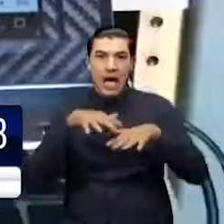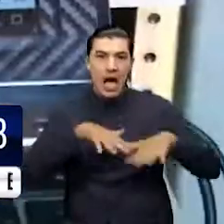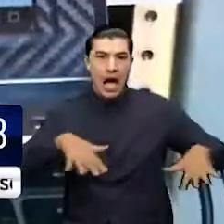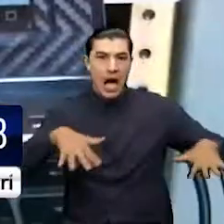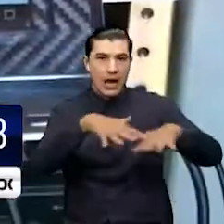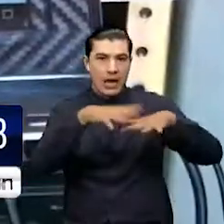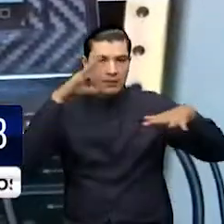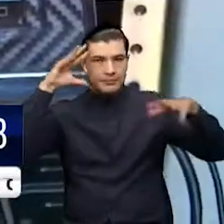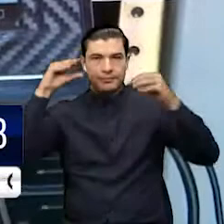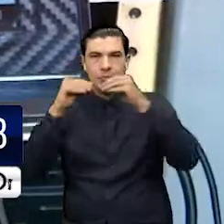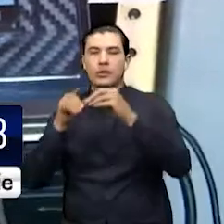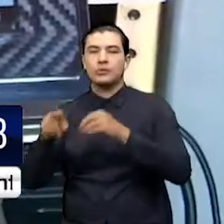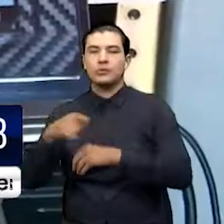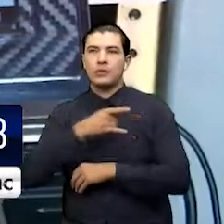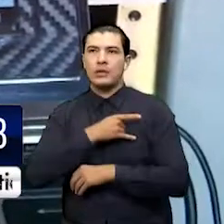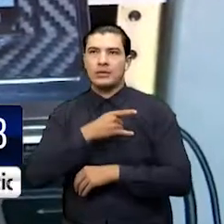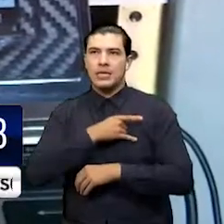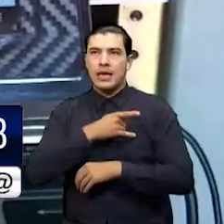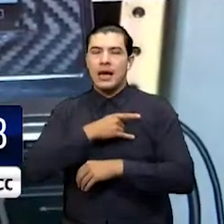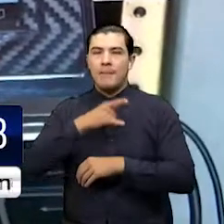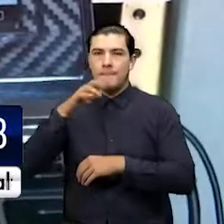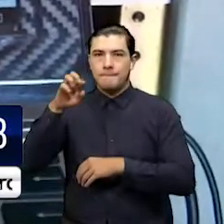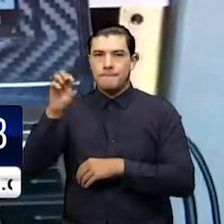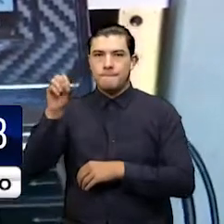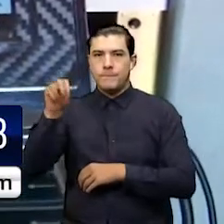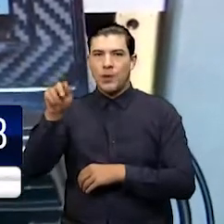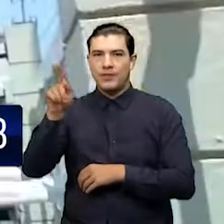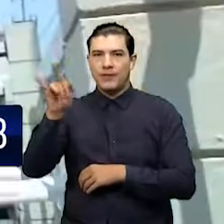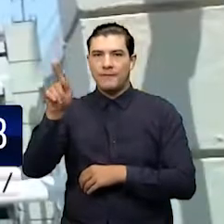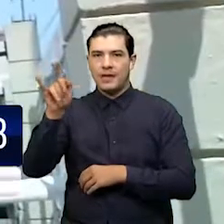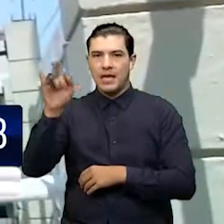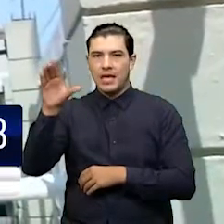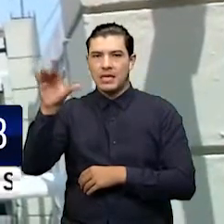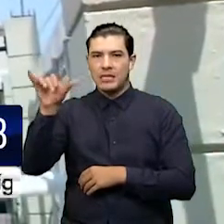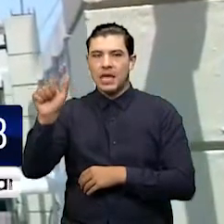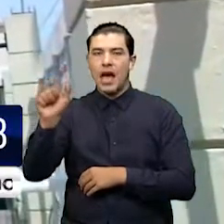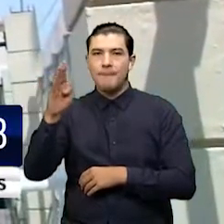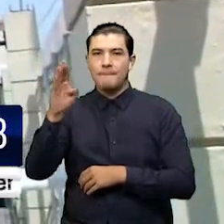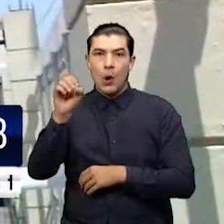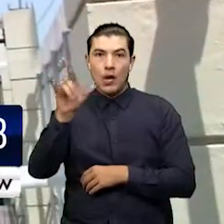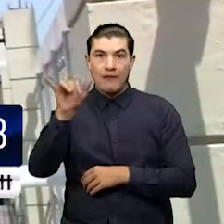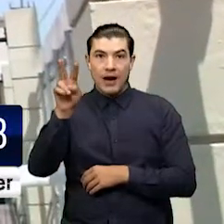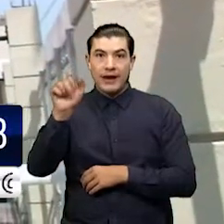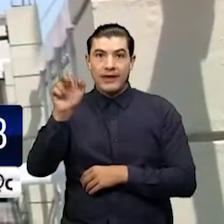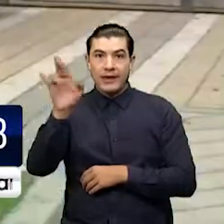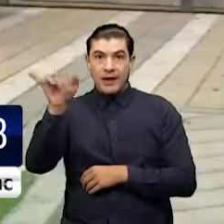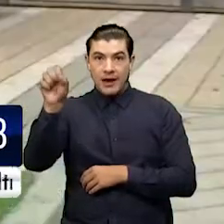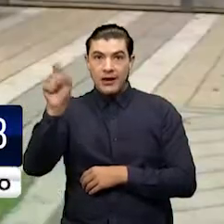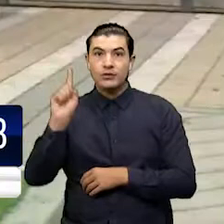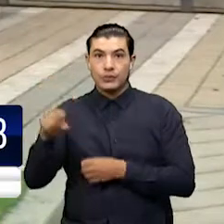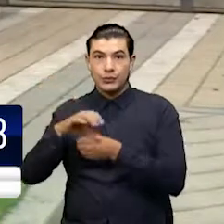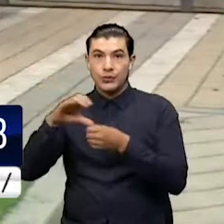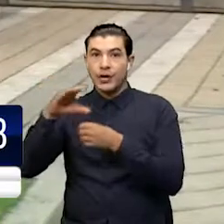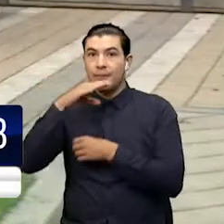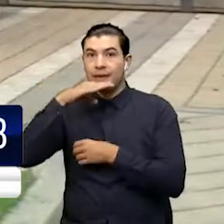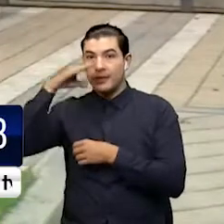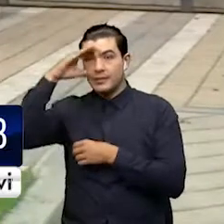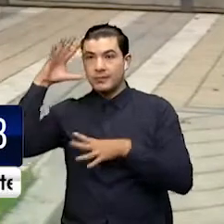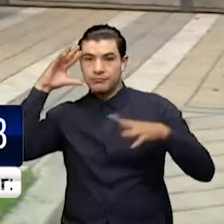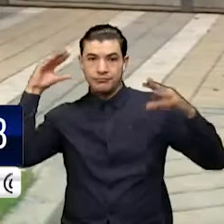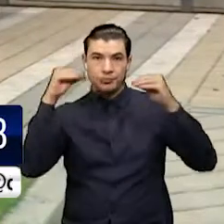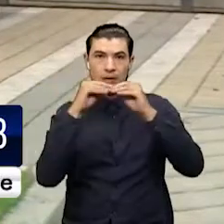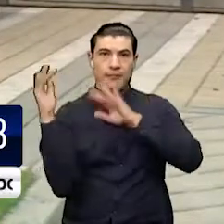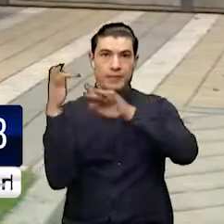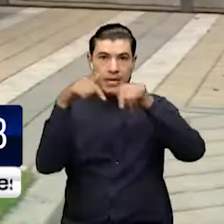universidad pontificia bolivariana de medellín realizaron un diagnóstico de la calidad del aire de la ciudad quisimos realizar este estudio